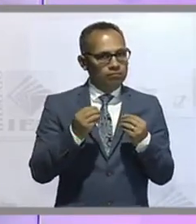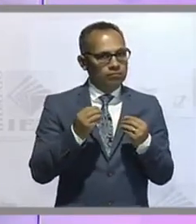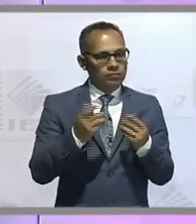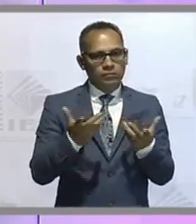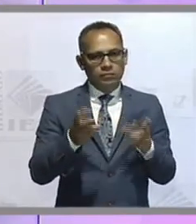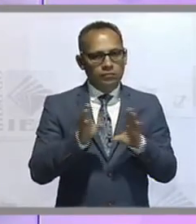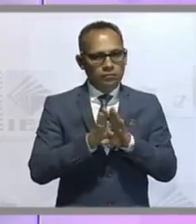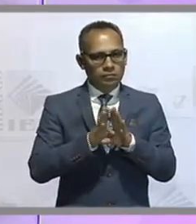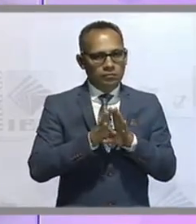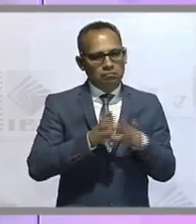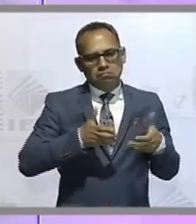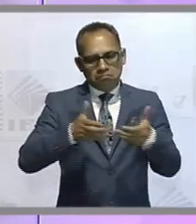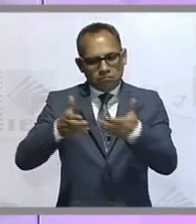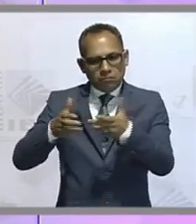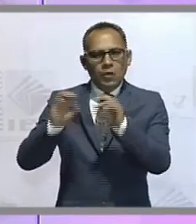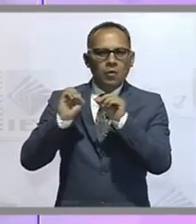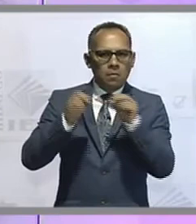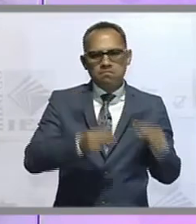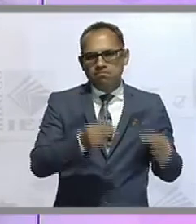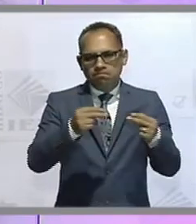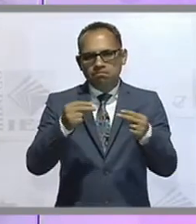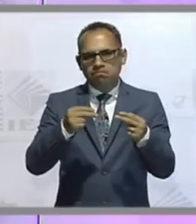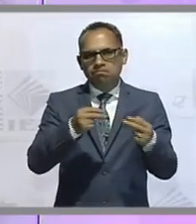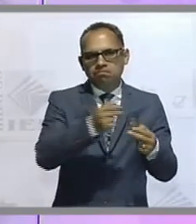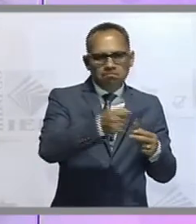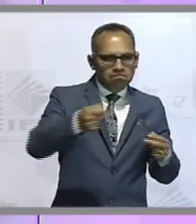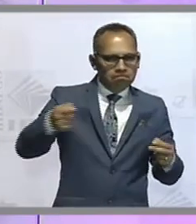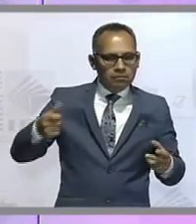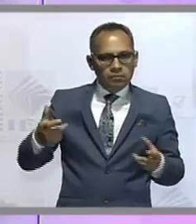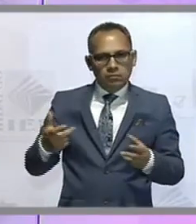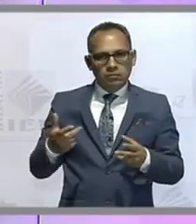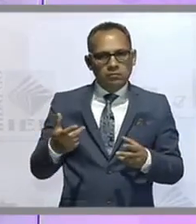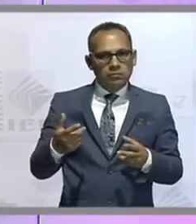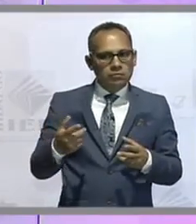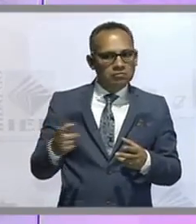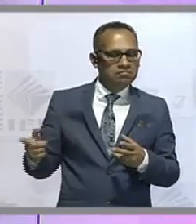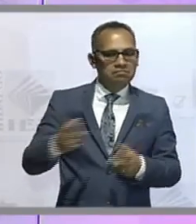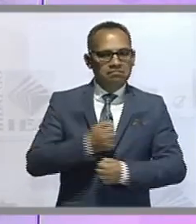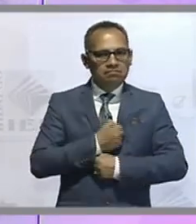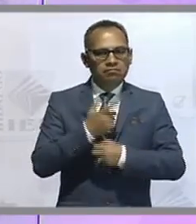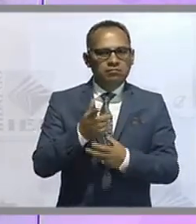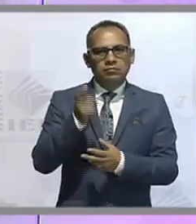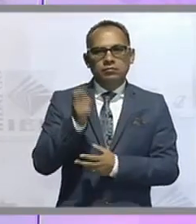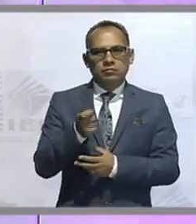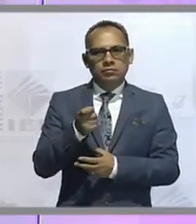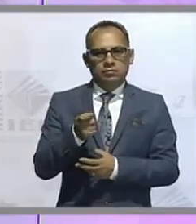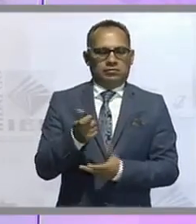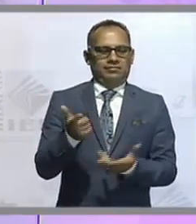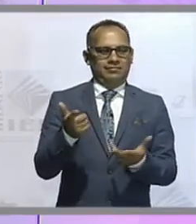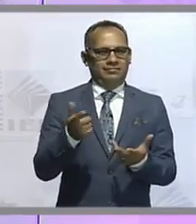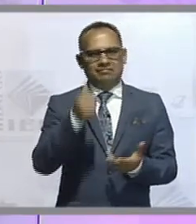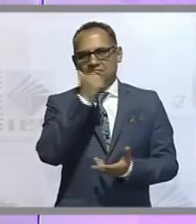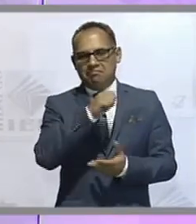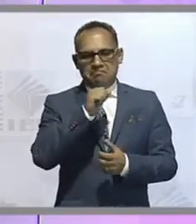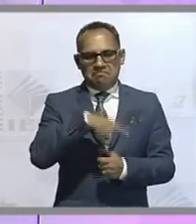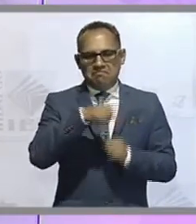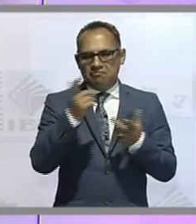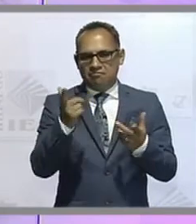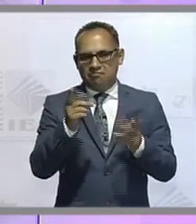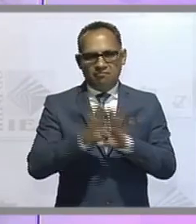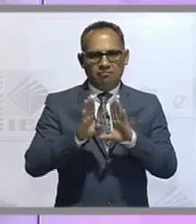y lo que más nos han manifestado es que están cansados de promesas de que vaya a los políticos prometan y ni siquiera